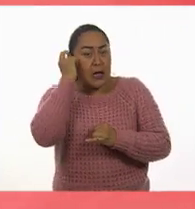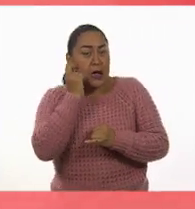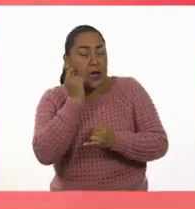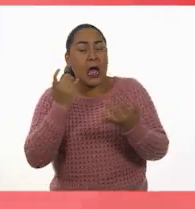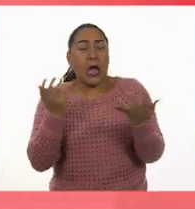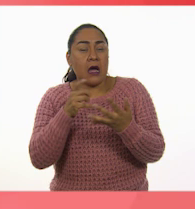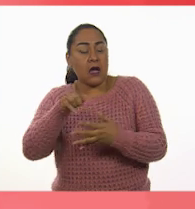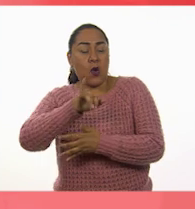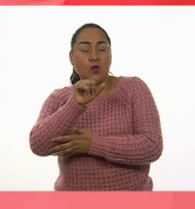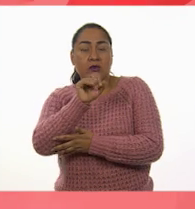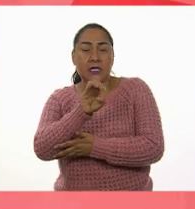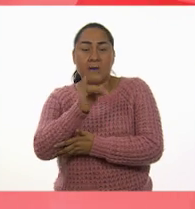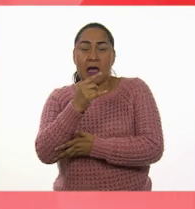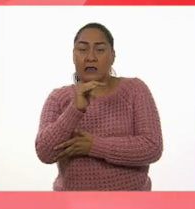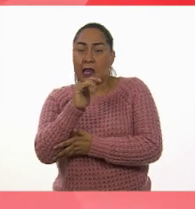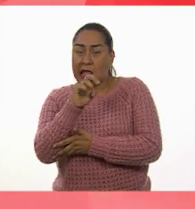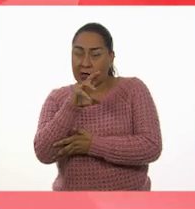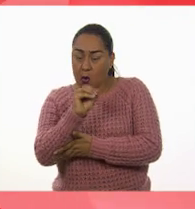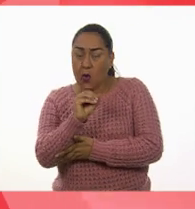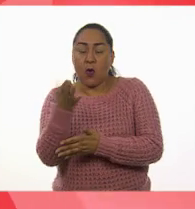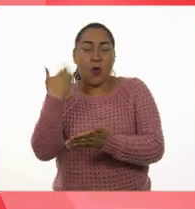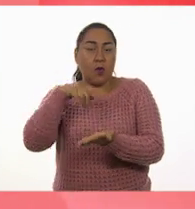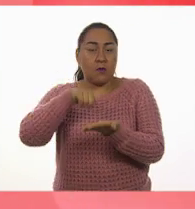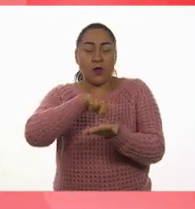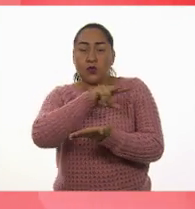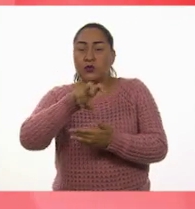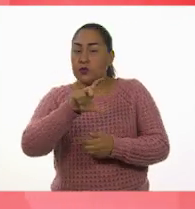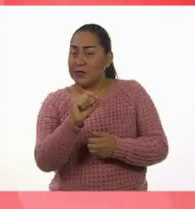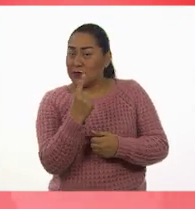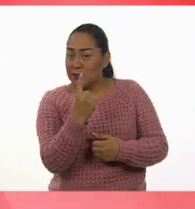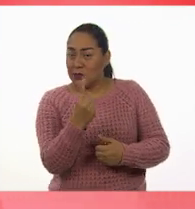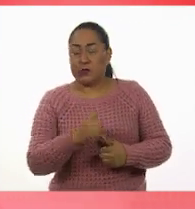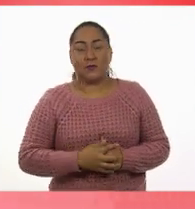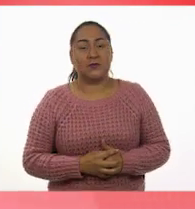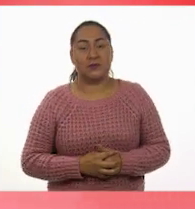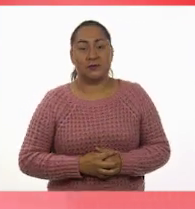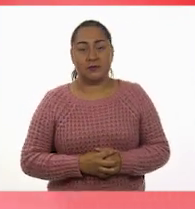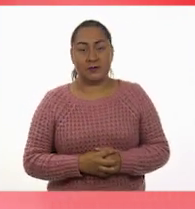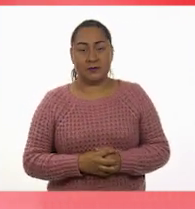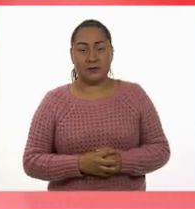José Magdaleno Ocampo en 1821.